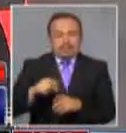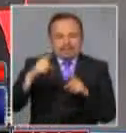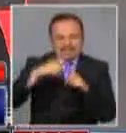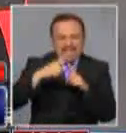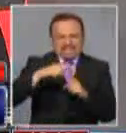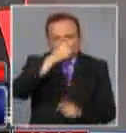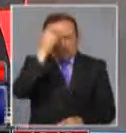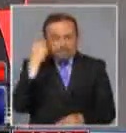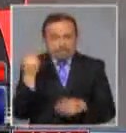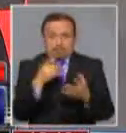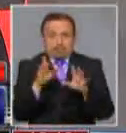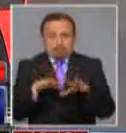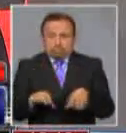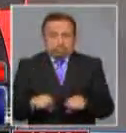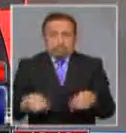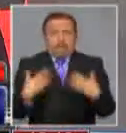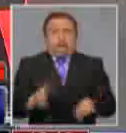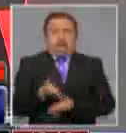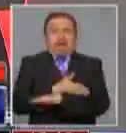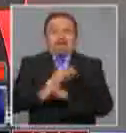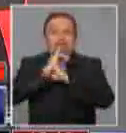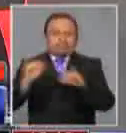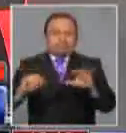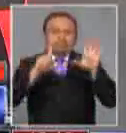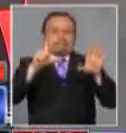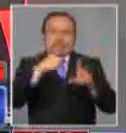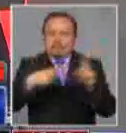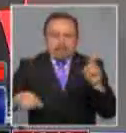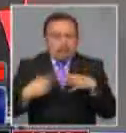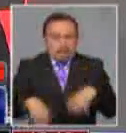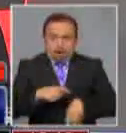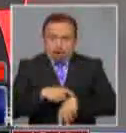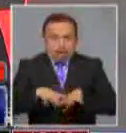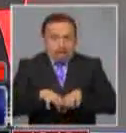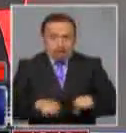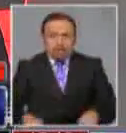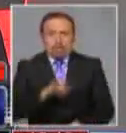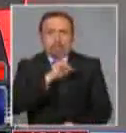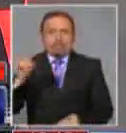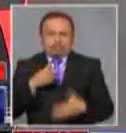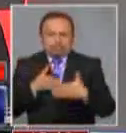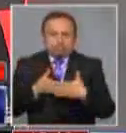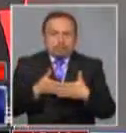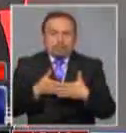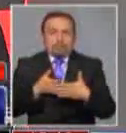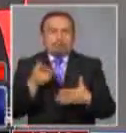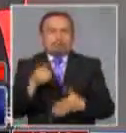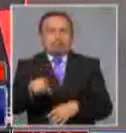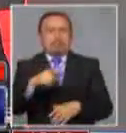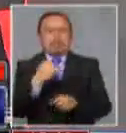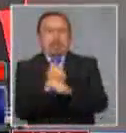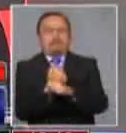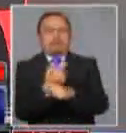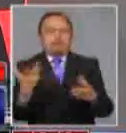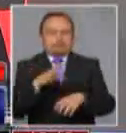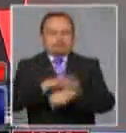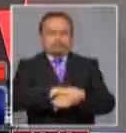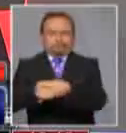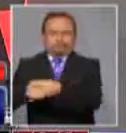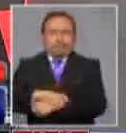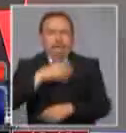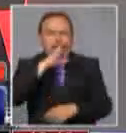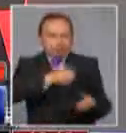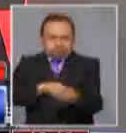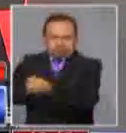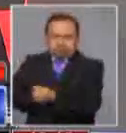ellos salieron a a la hora acordada en forma inicial a las 7:30 de la mañana y ahí fue cuando no lo dejaron pasar y ocurrió lo que ocurrió es más la